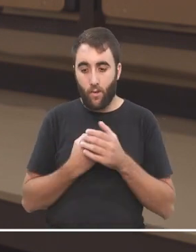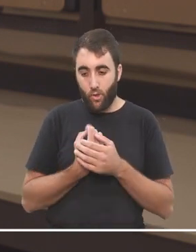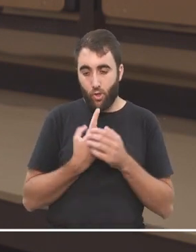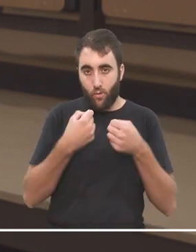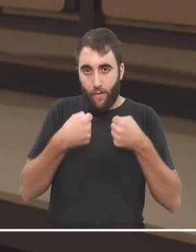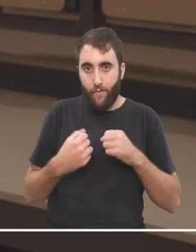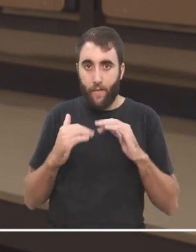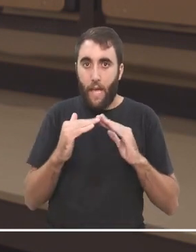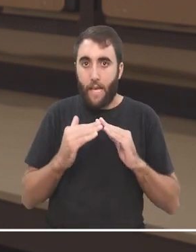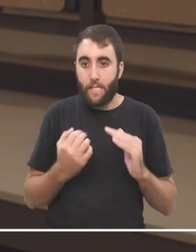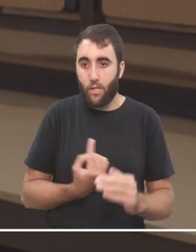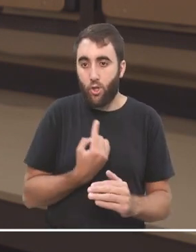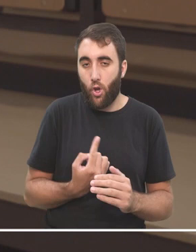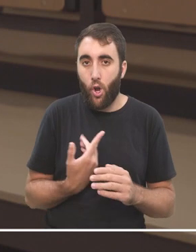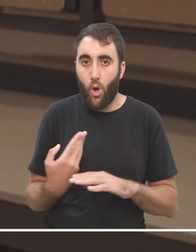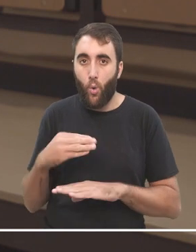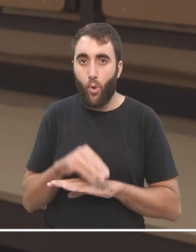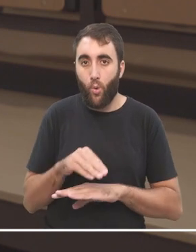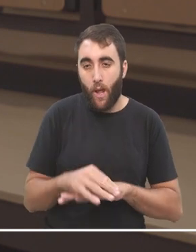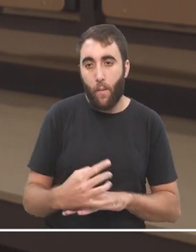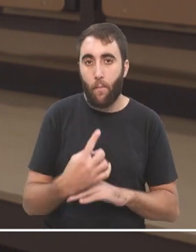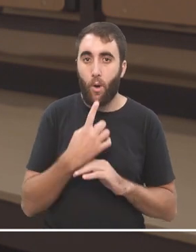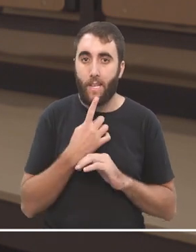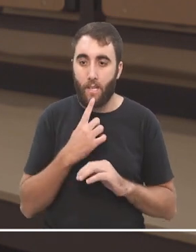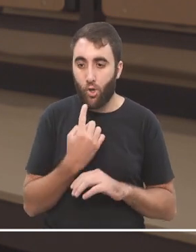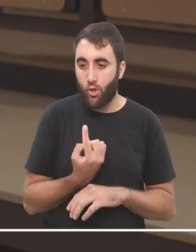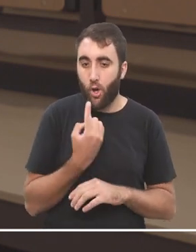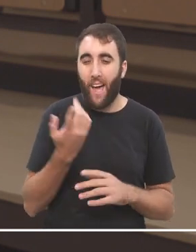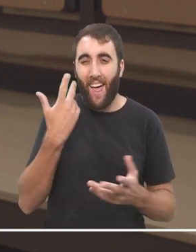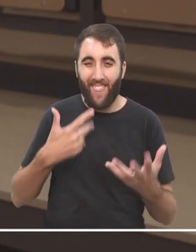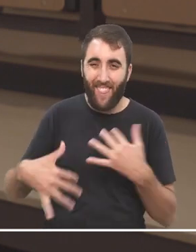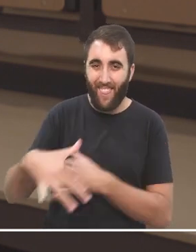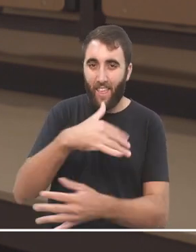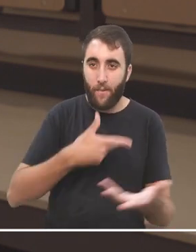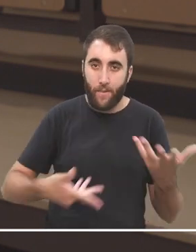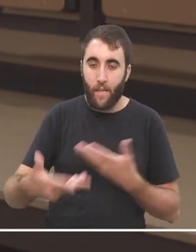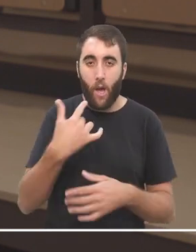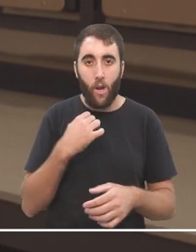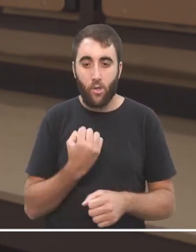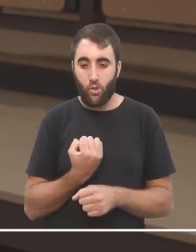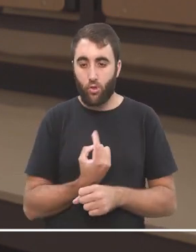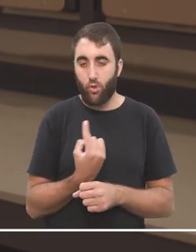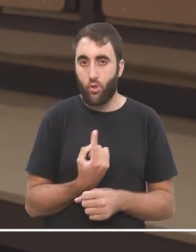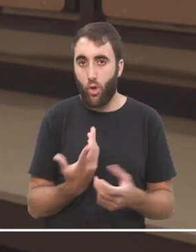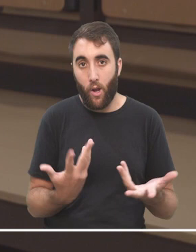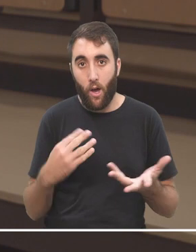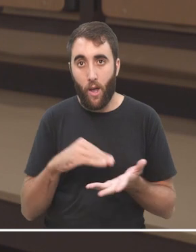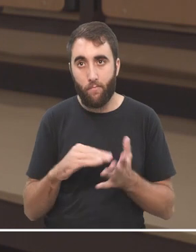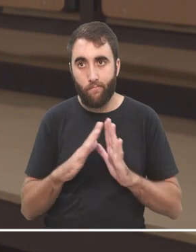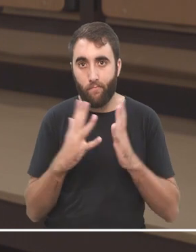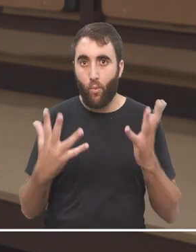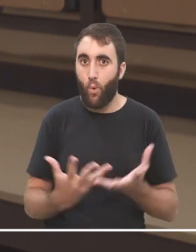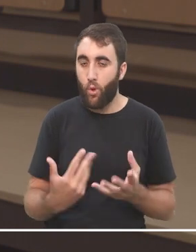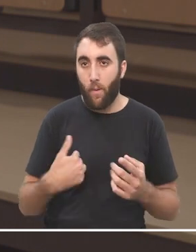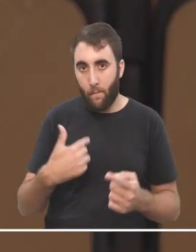un desarrollo cultural y político que ahora mismo marca la agenda de la mayor parte de los países en el